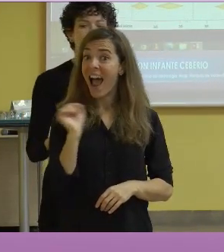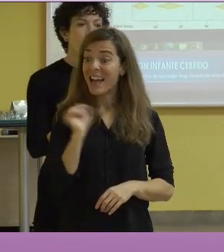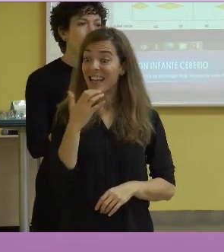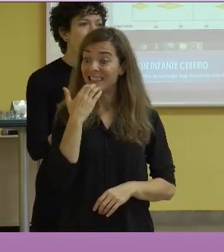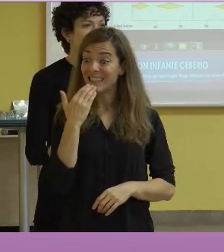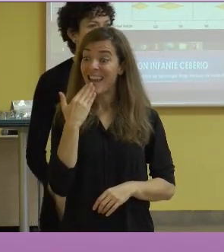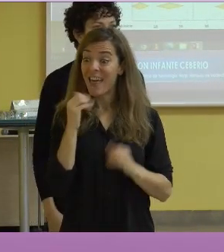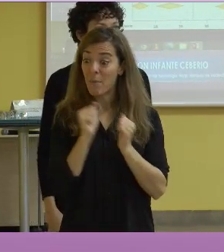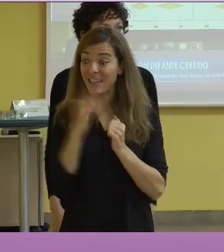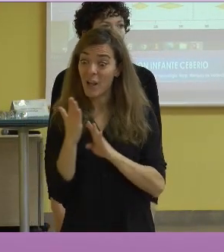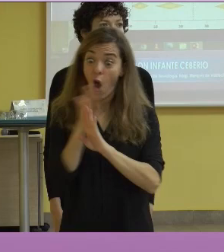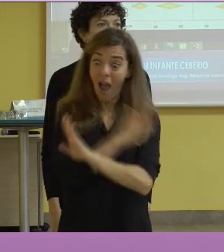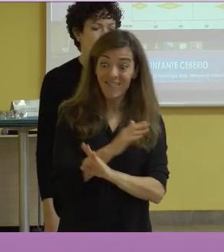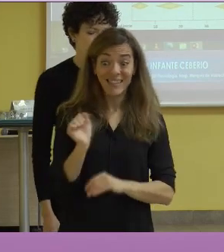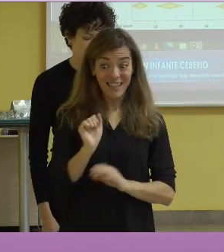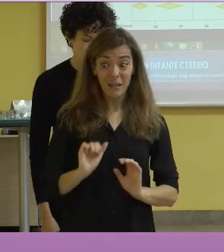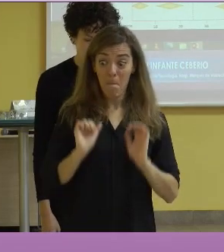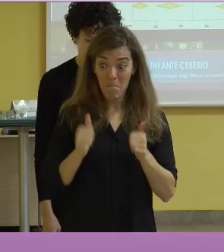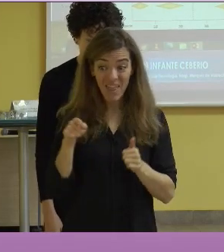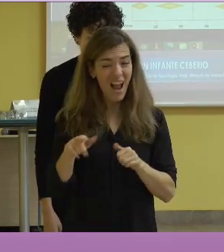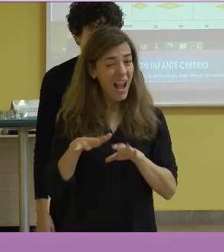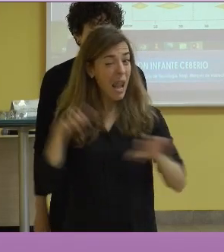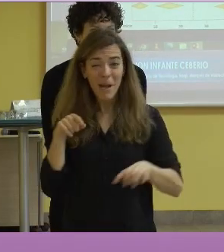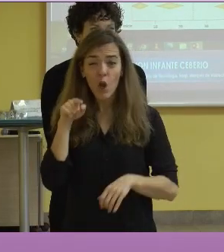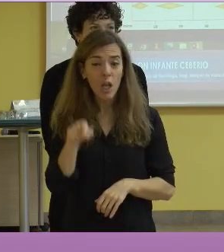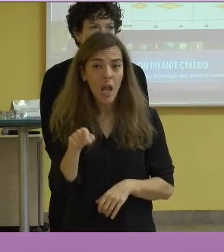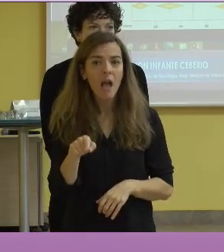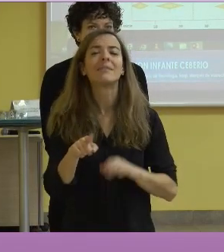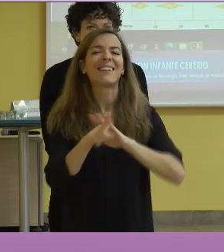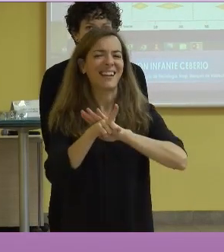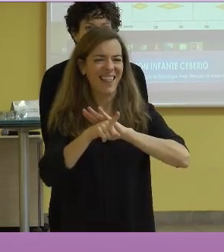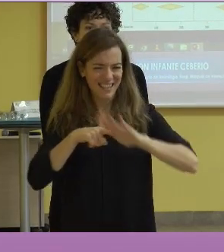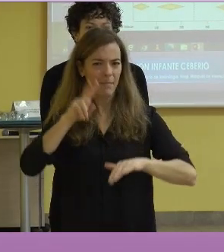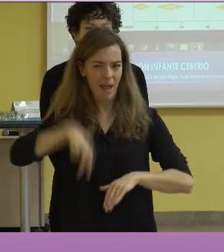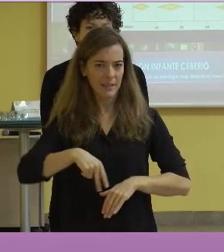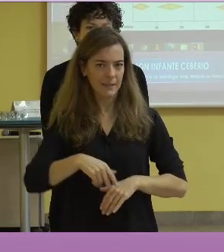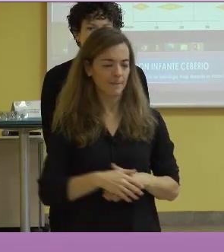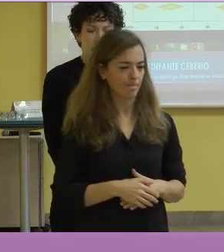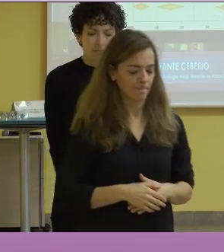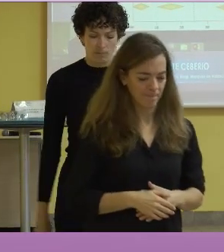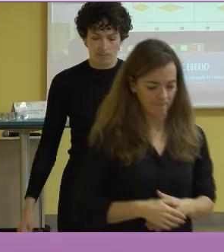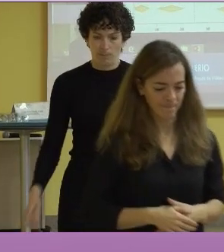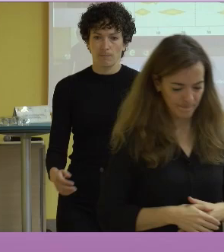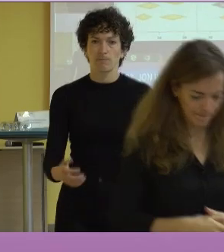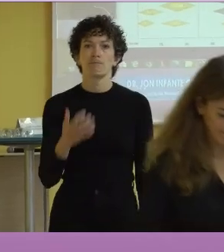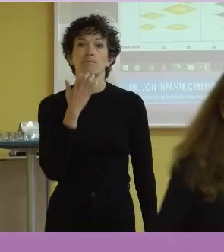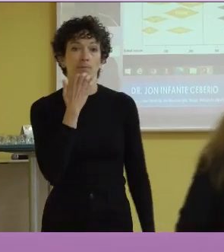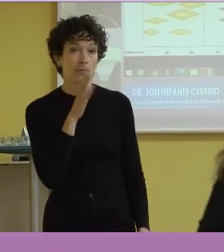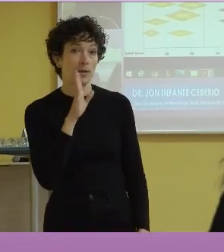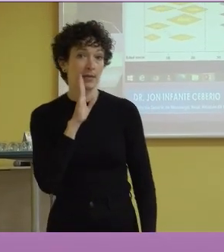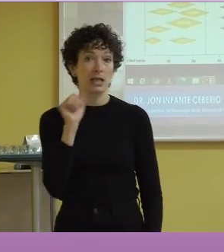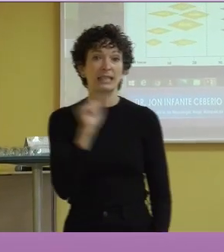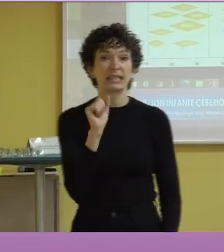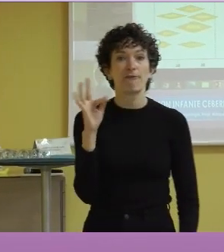antes de los 25 años, fijaros, casi todas van a ser, como he dicho, ataxias recesivas. Aquí tenemos la ataxia de Friedreich,